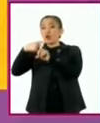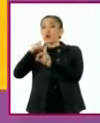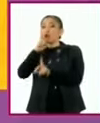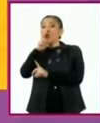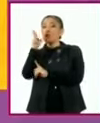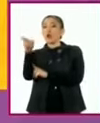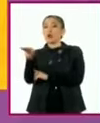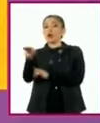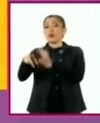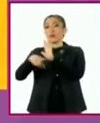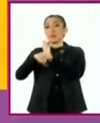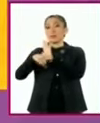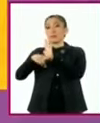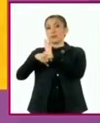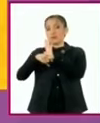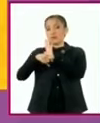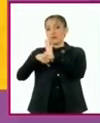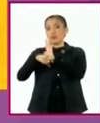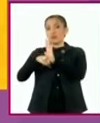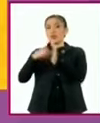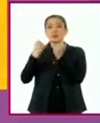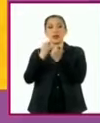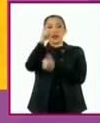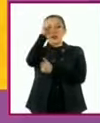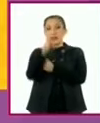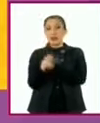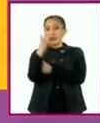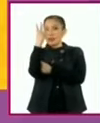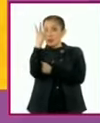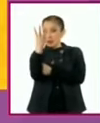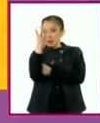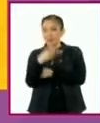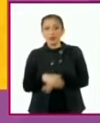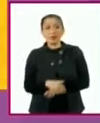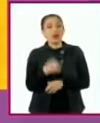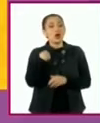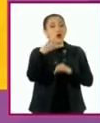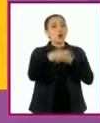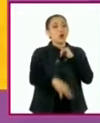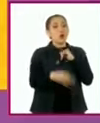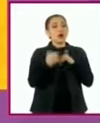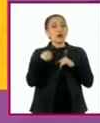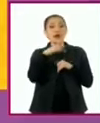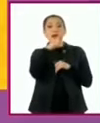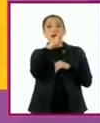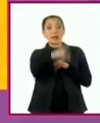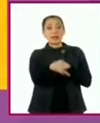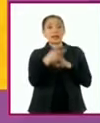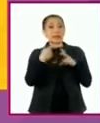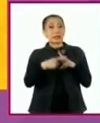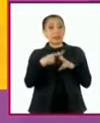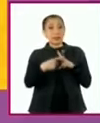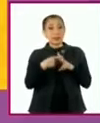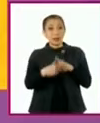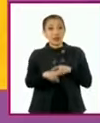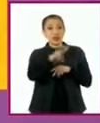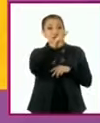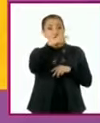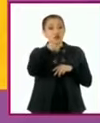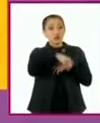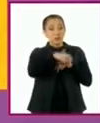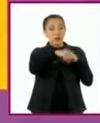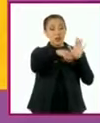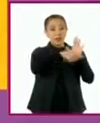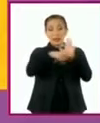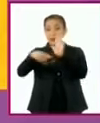el resultado es un número con signo negativo como los de la fila 3. Y finalmente, el resultado de dividir dos números